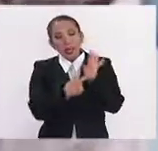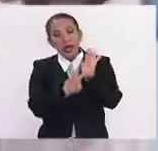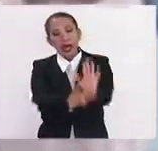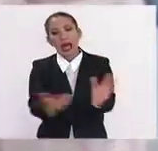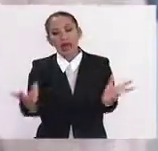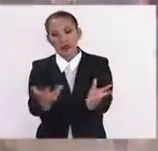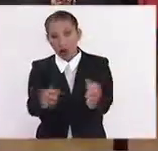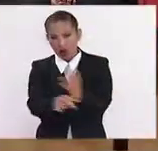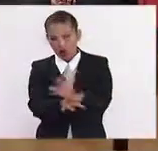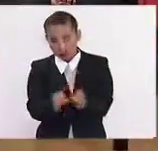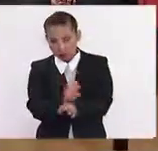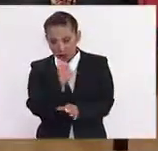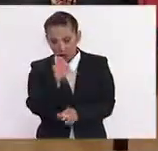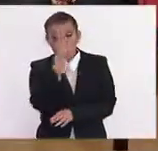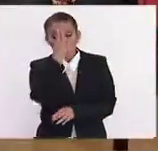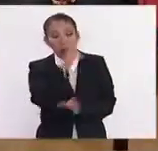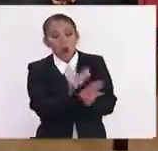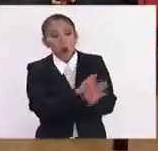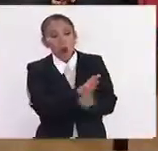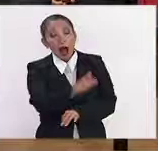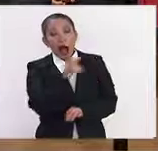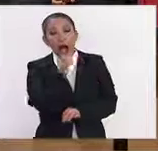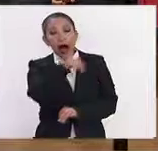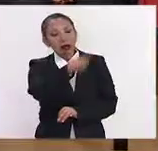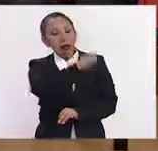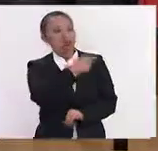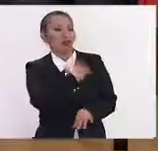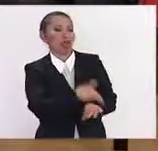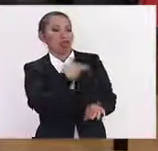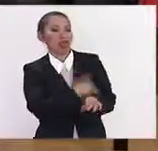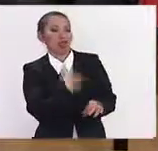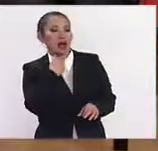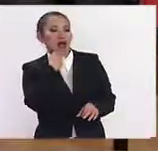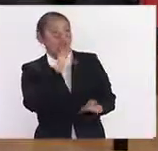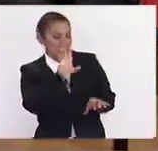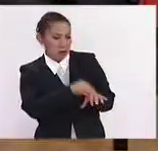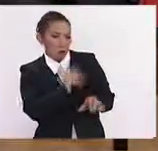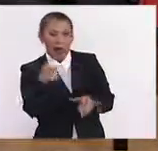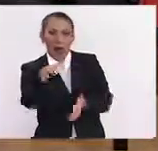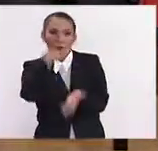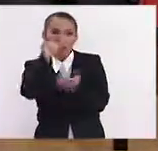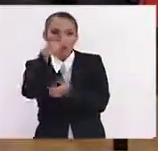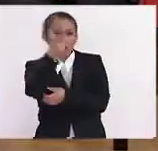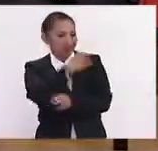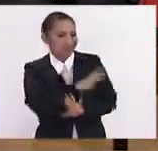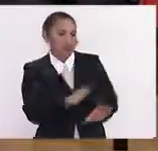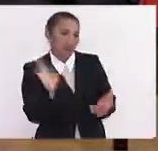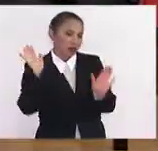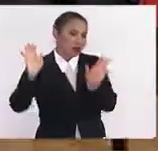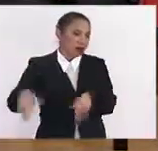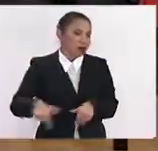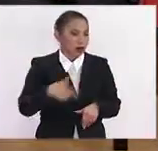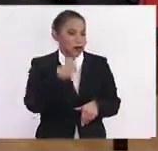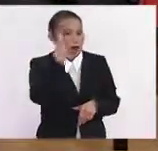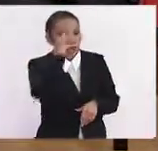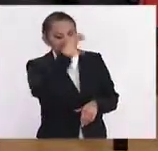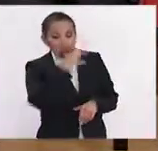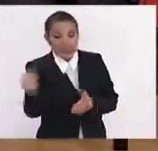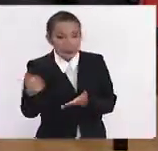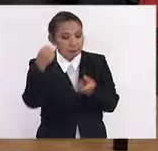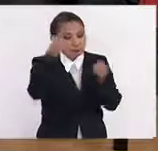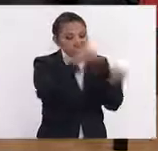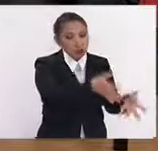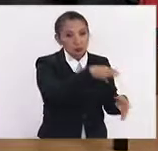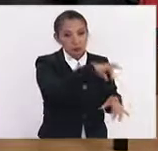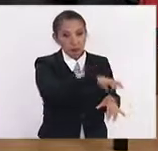lograr varias cosas. Y una de ellas es saltarse toda esa burocracia que a veces hay para conseguir dinero, para la ciencia, para